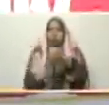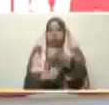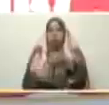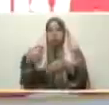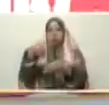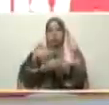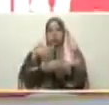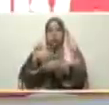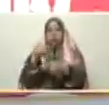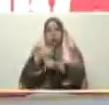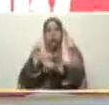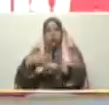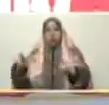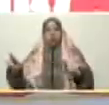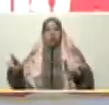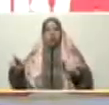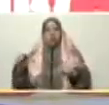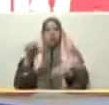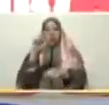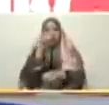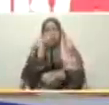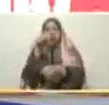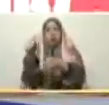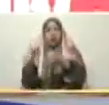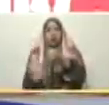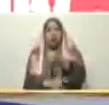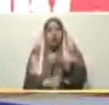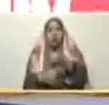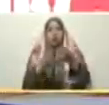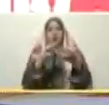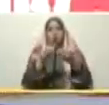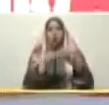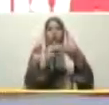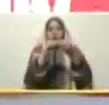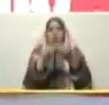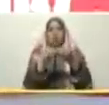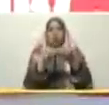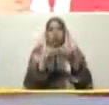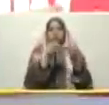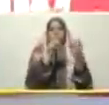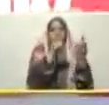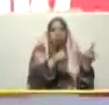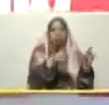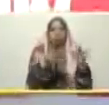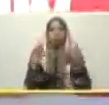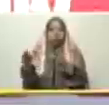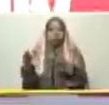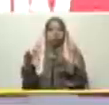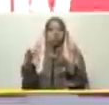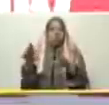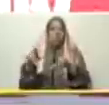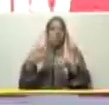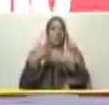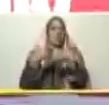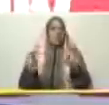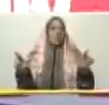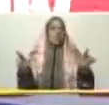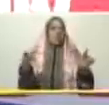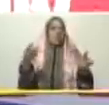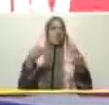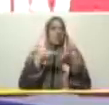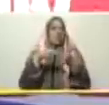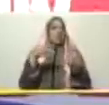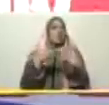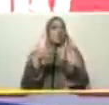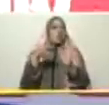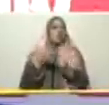vicepresidencia organizativa en la práctica qué tiene que hacer la vicepresidencia electoral que tiene